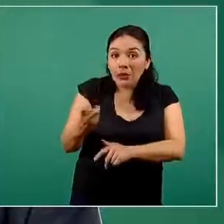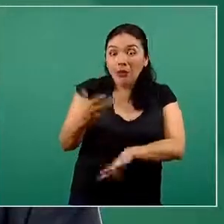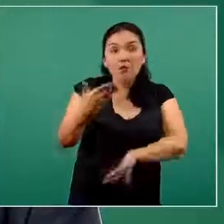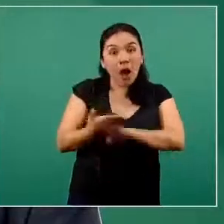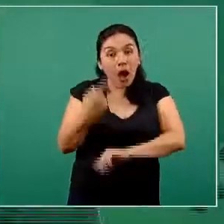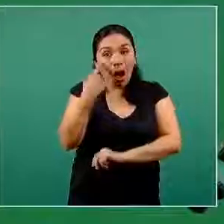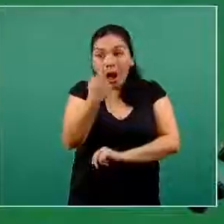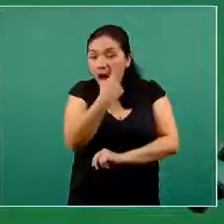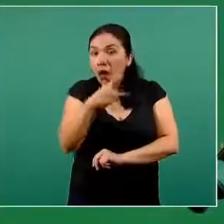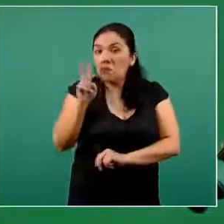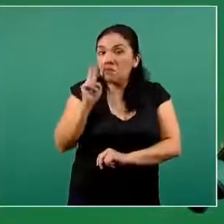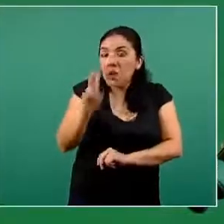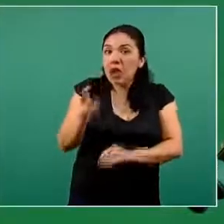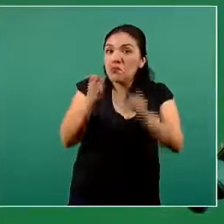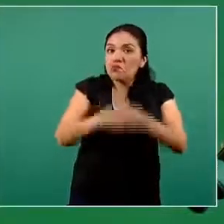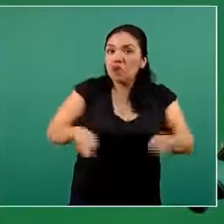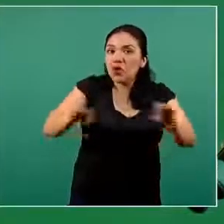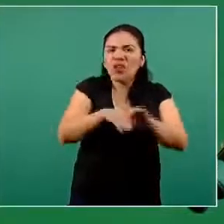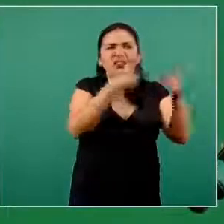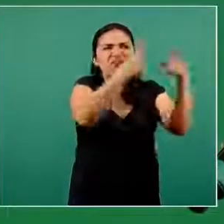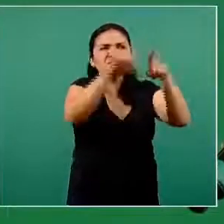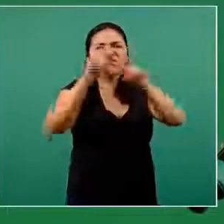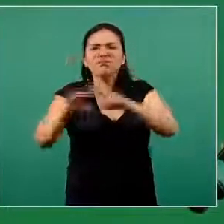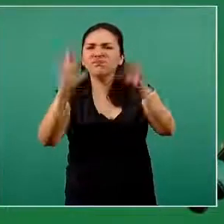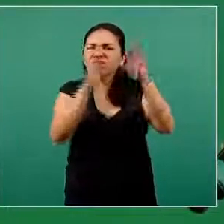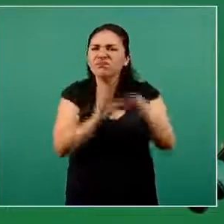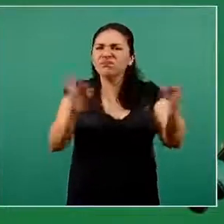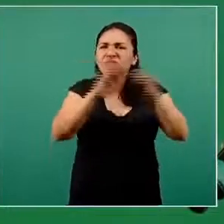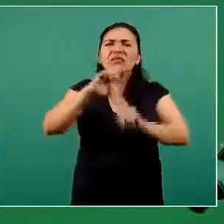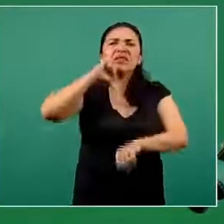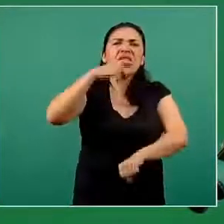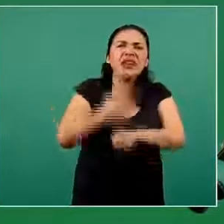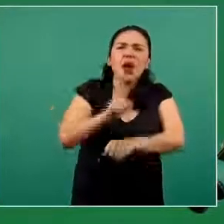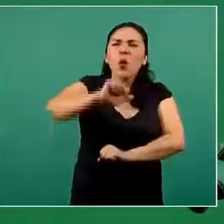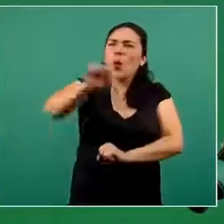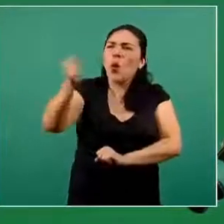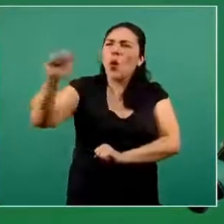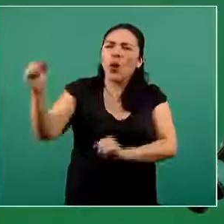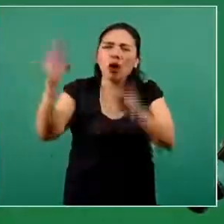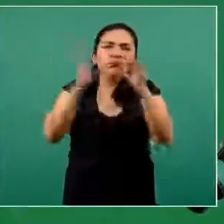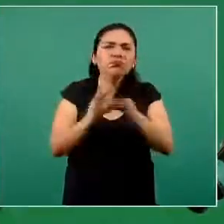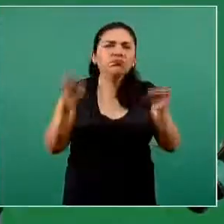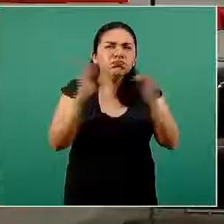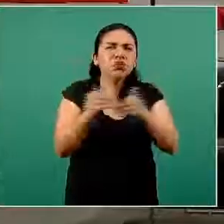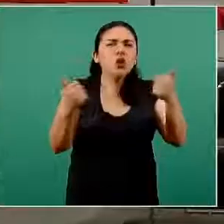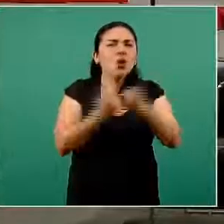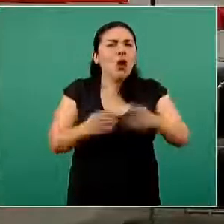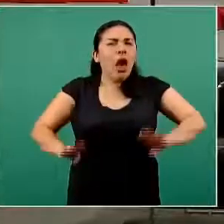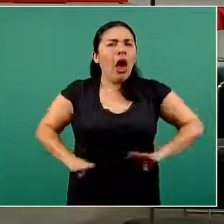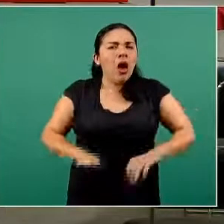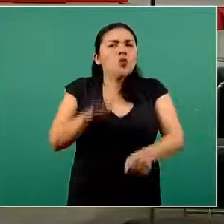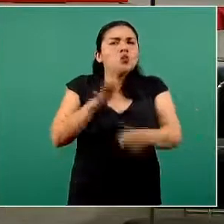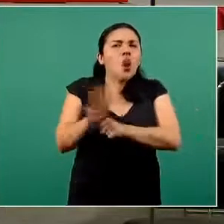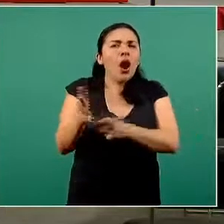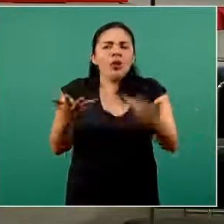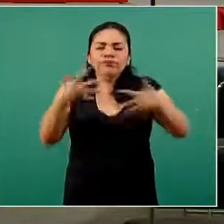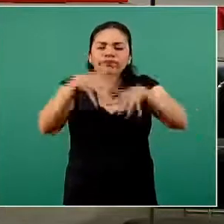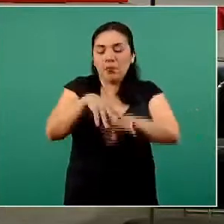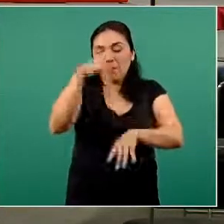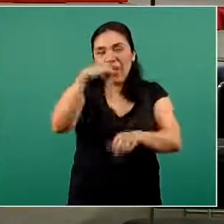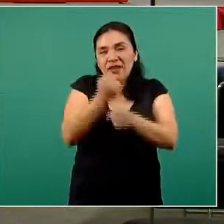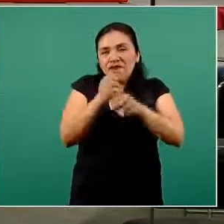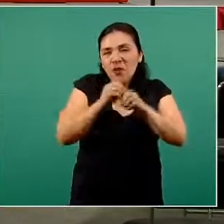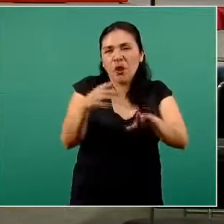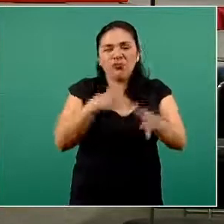muy notorio con las distintas exposiciones de cada secretario o secretaria de salud, más allá del estilo específico de integrar la información y